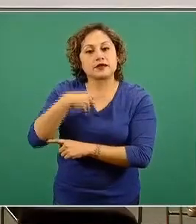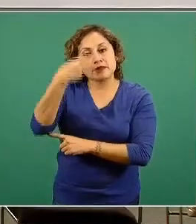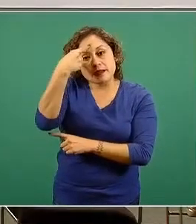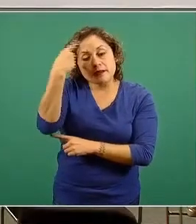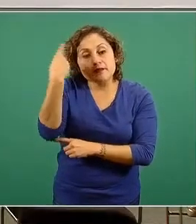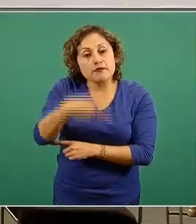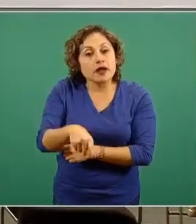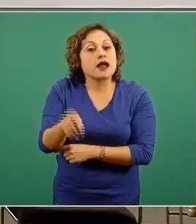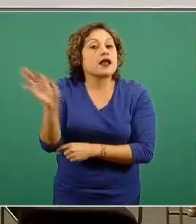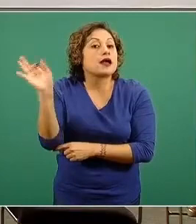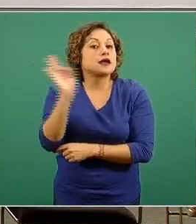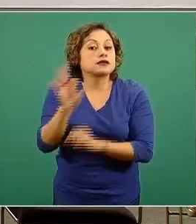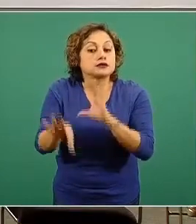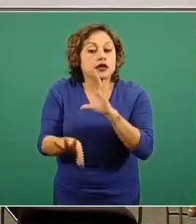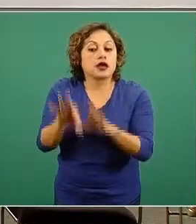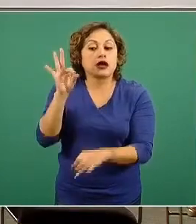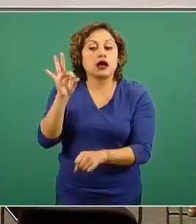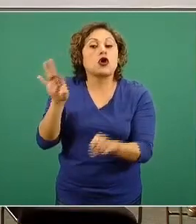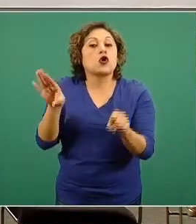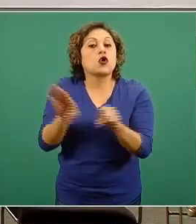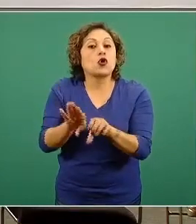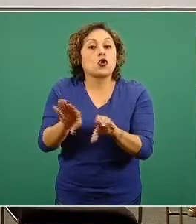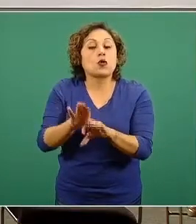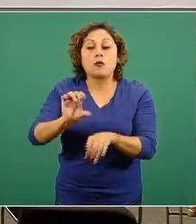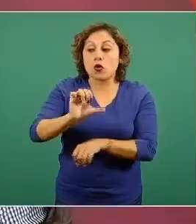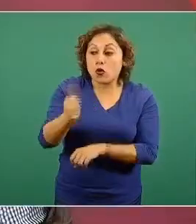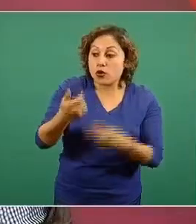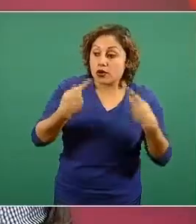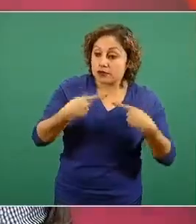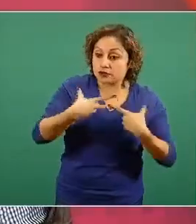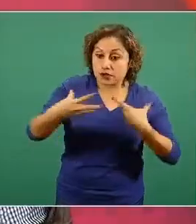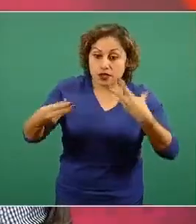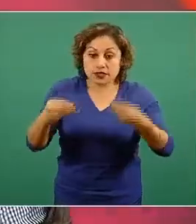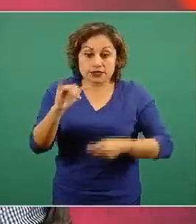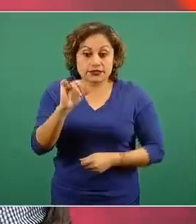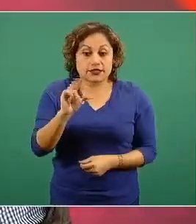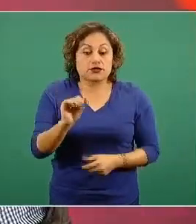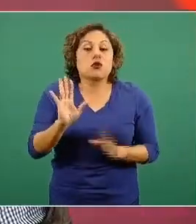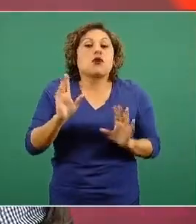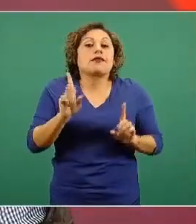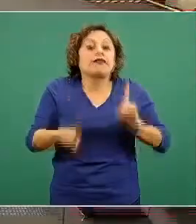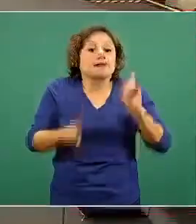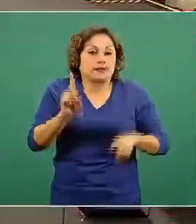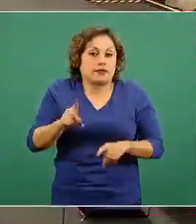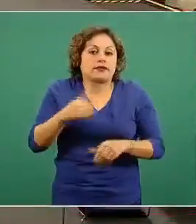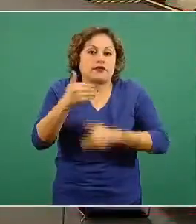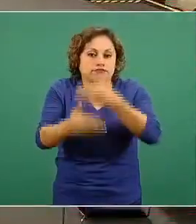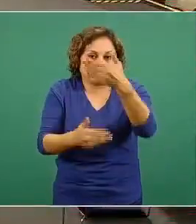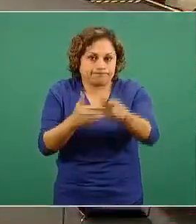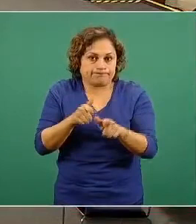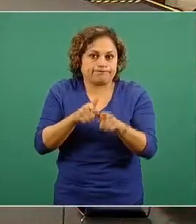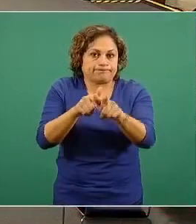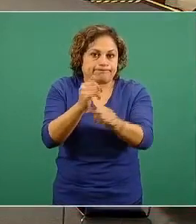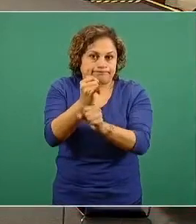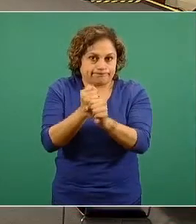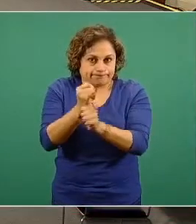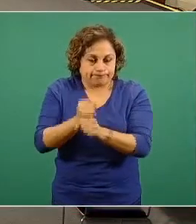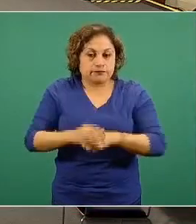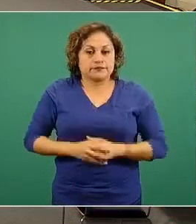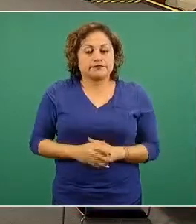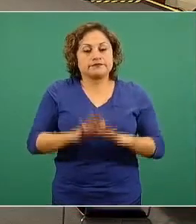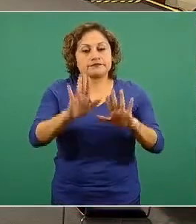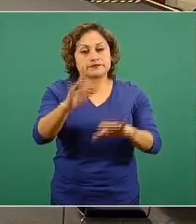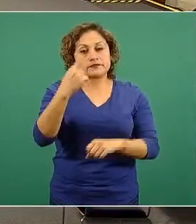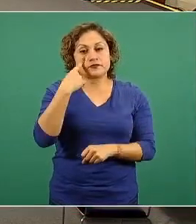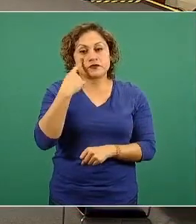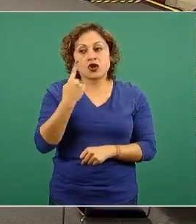variante empieza a circular o inclusive hacerlo de manera importante en el territorio mexicano. Bien, uno de nuestros lectores